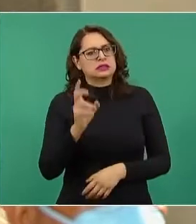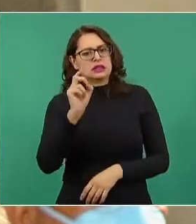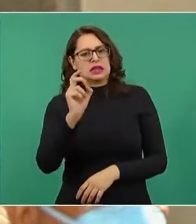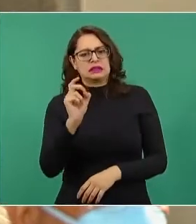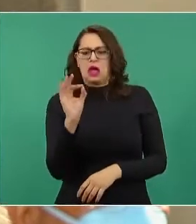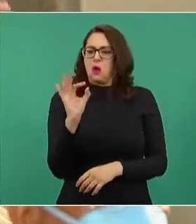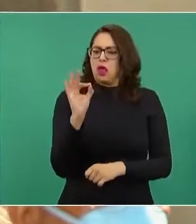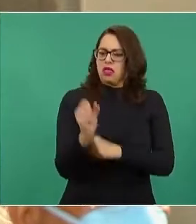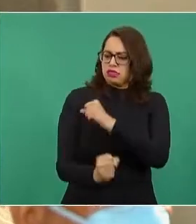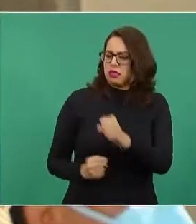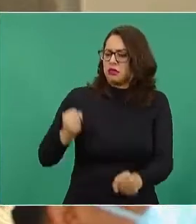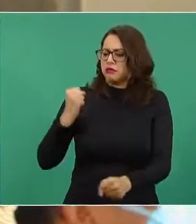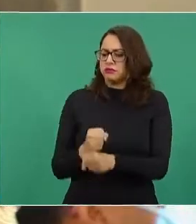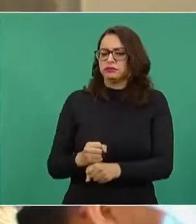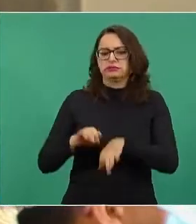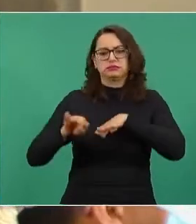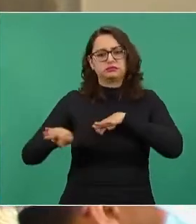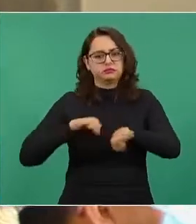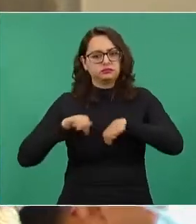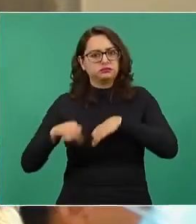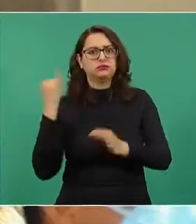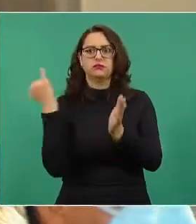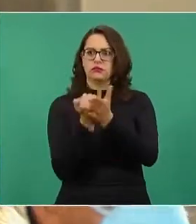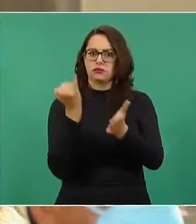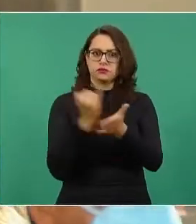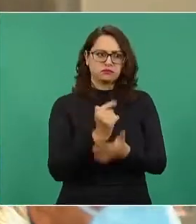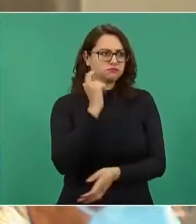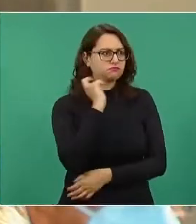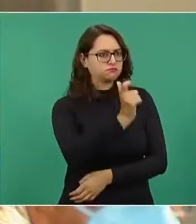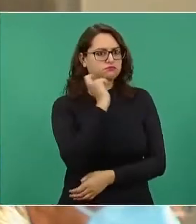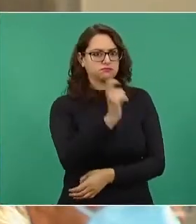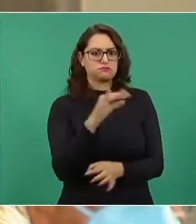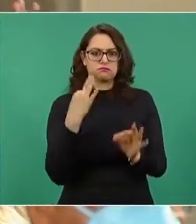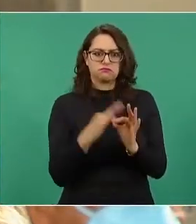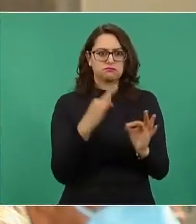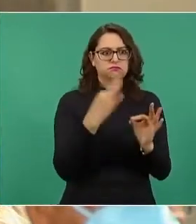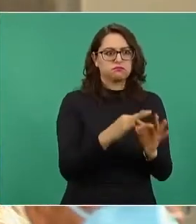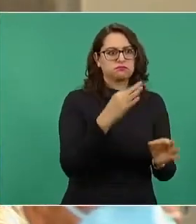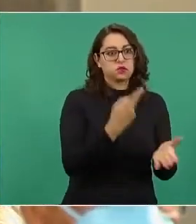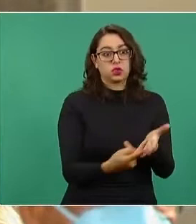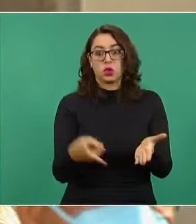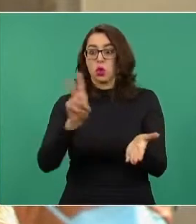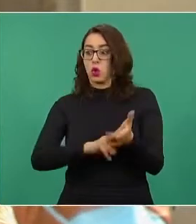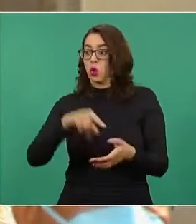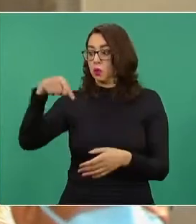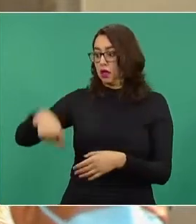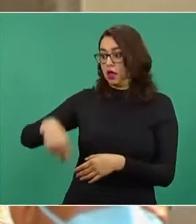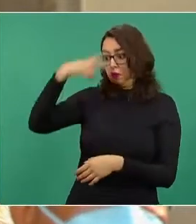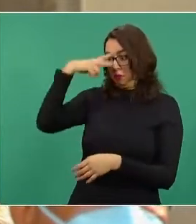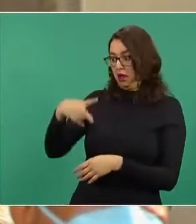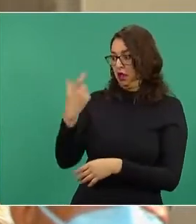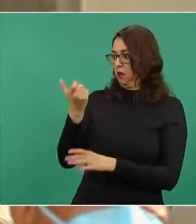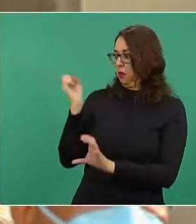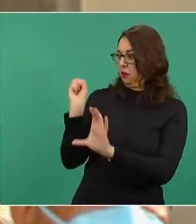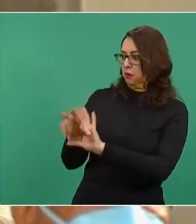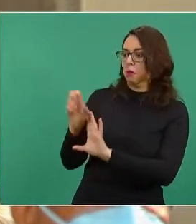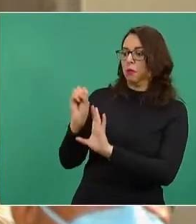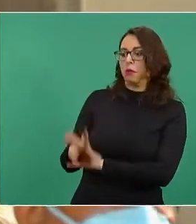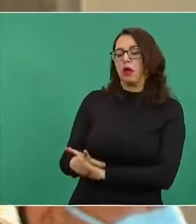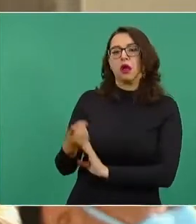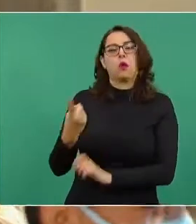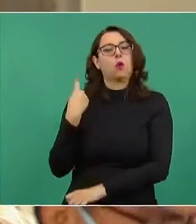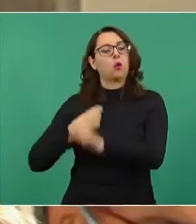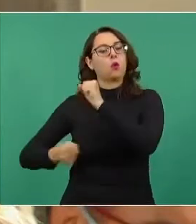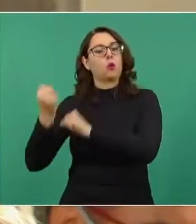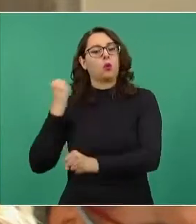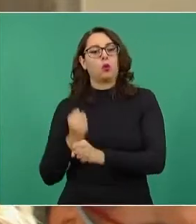a las dos naciones porque allá pagan impuestos y además mandan remesas. El año pasado, durante la pandemia, se alcanzó un